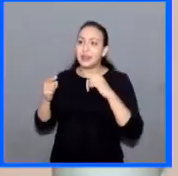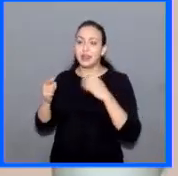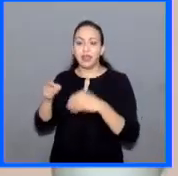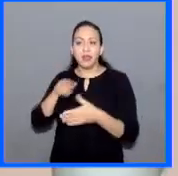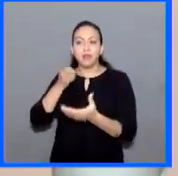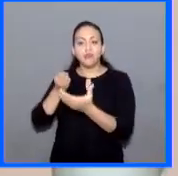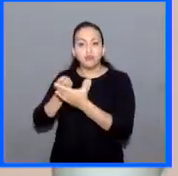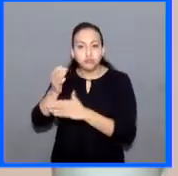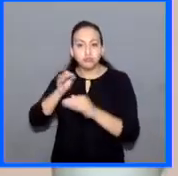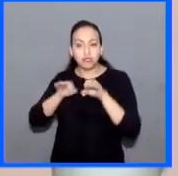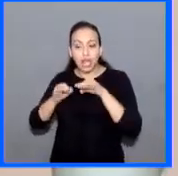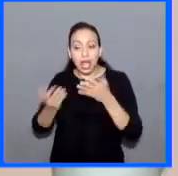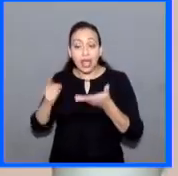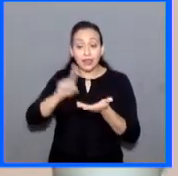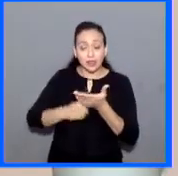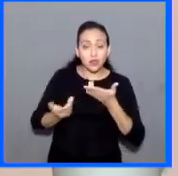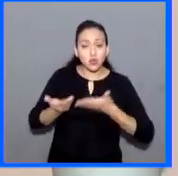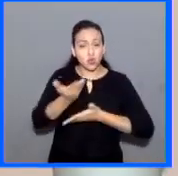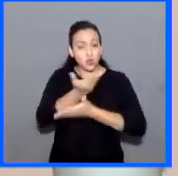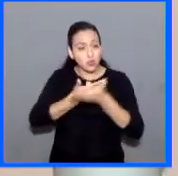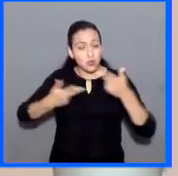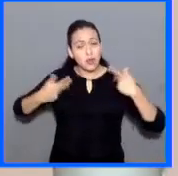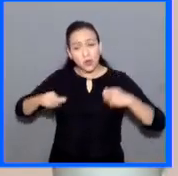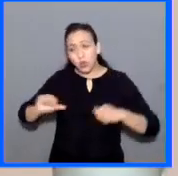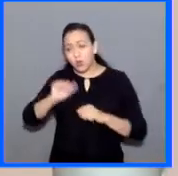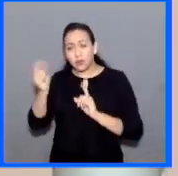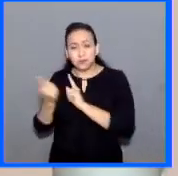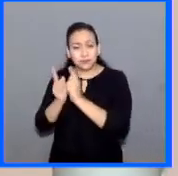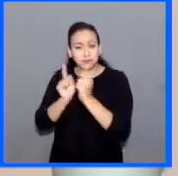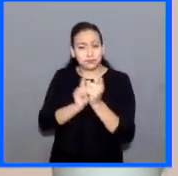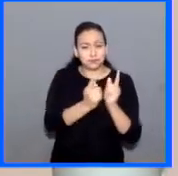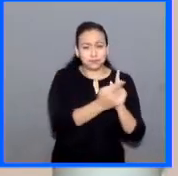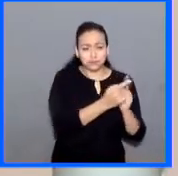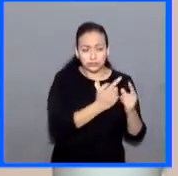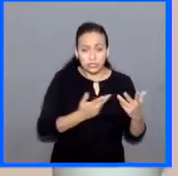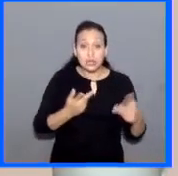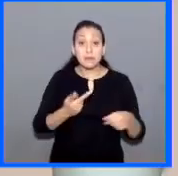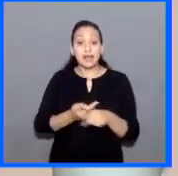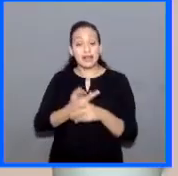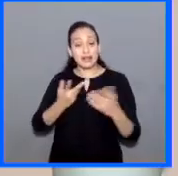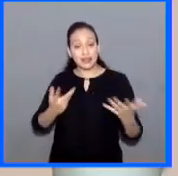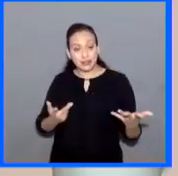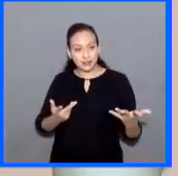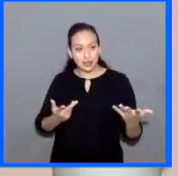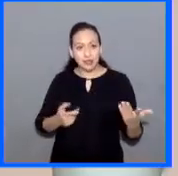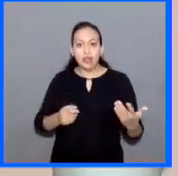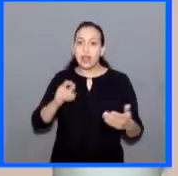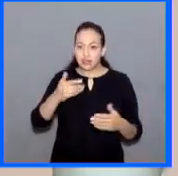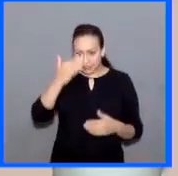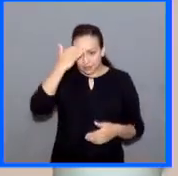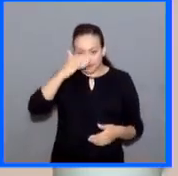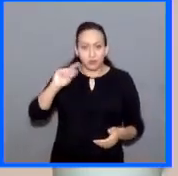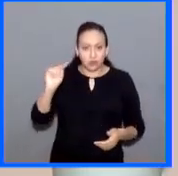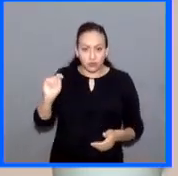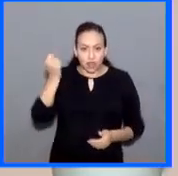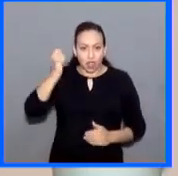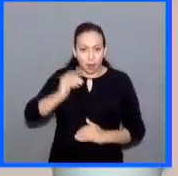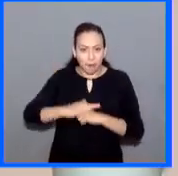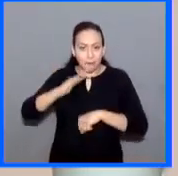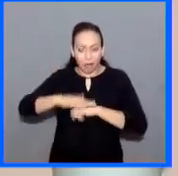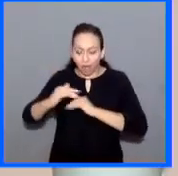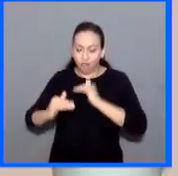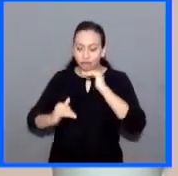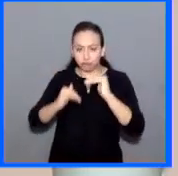el simple hecho, ¿no? El avance de la tecnología va haciendo que necesario que